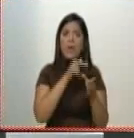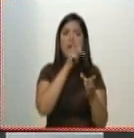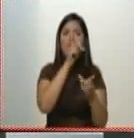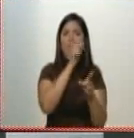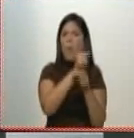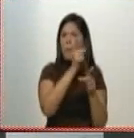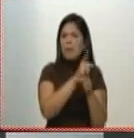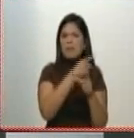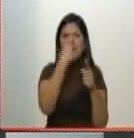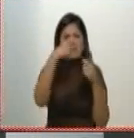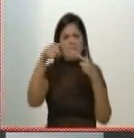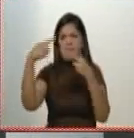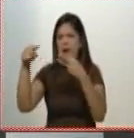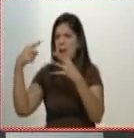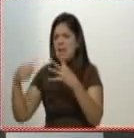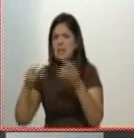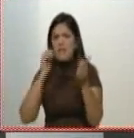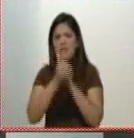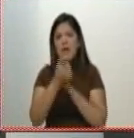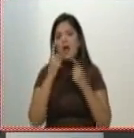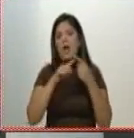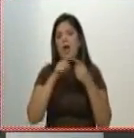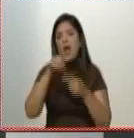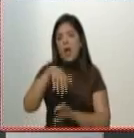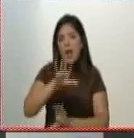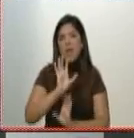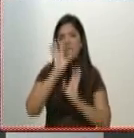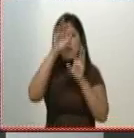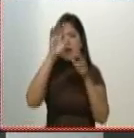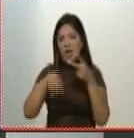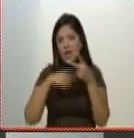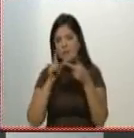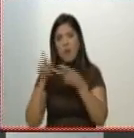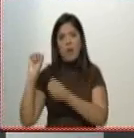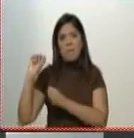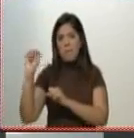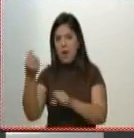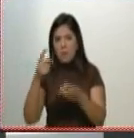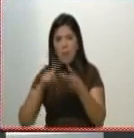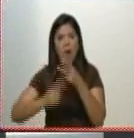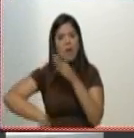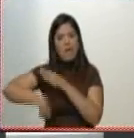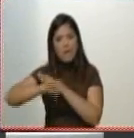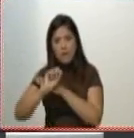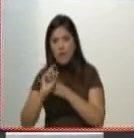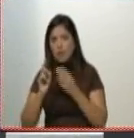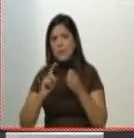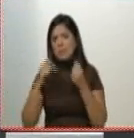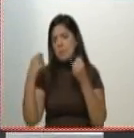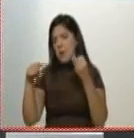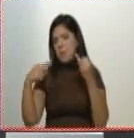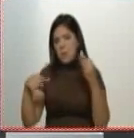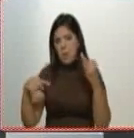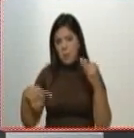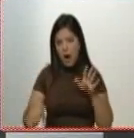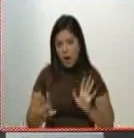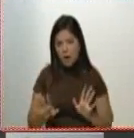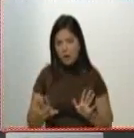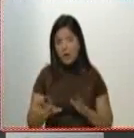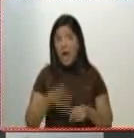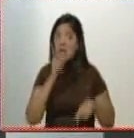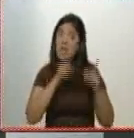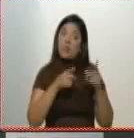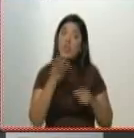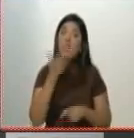pues. Seguramente las más conocidas, el basquetbol, el béisbol, el fútbol, etcétera. Y las menos